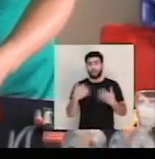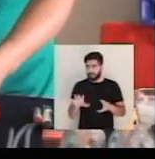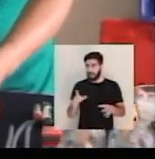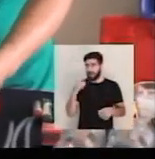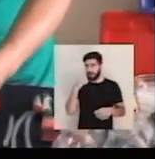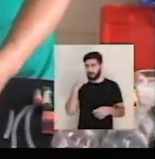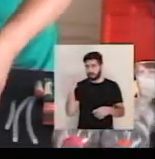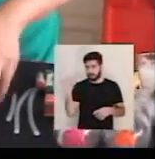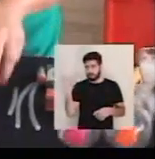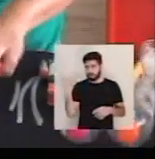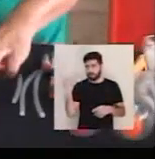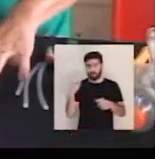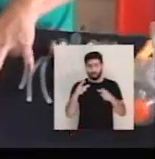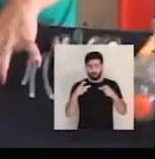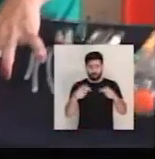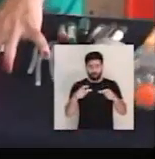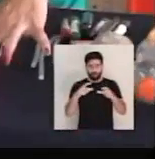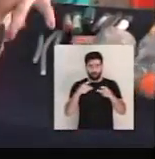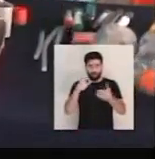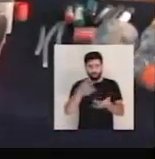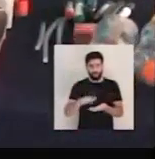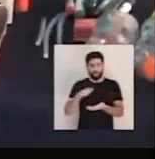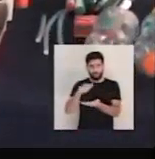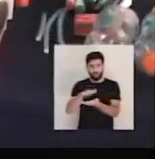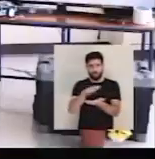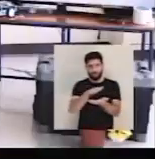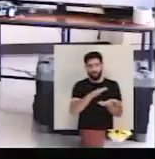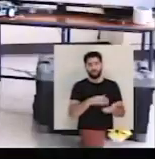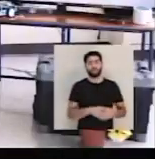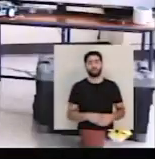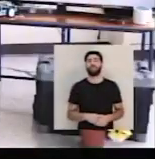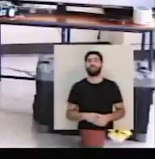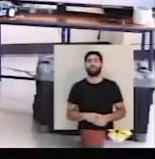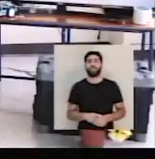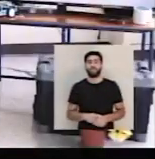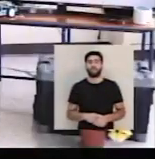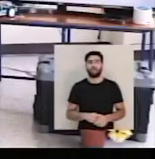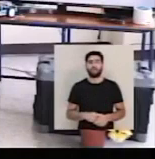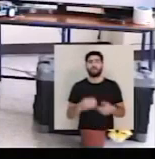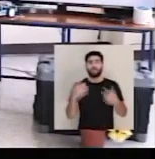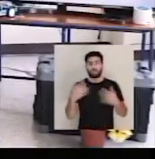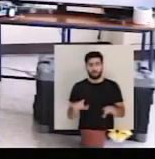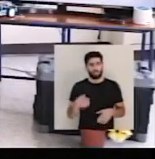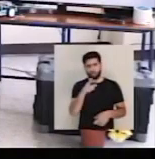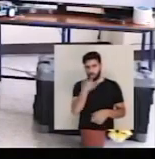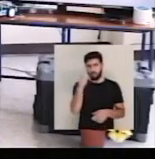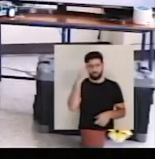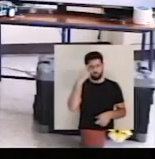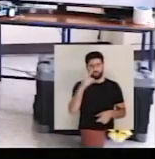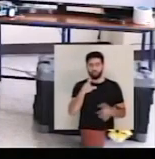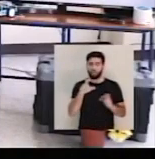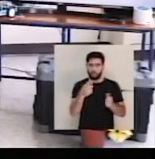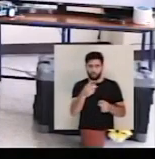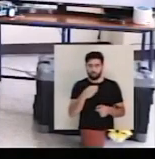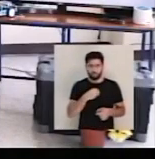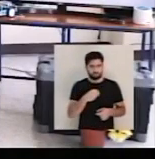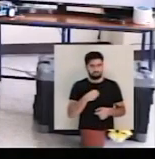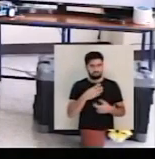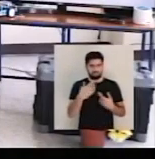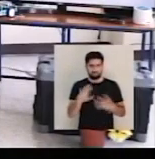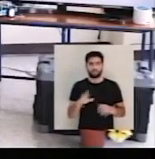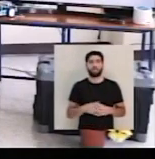ya numerados o nuestros cilindros. Los vamos a colocar como ustedes quieran. Ahora